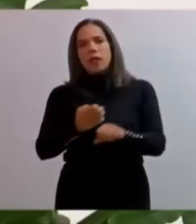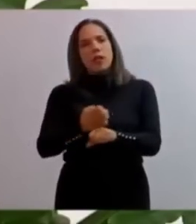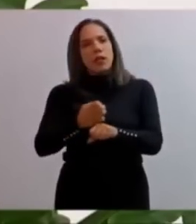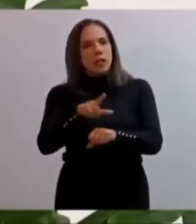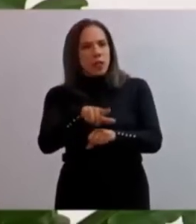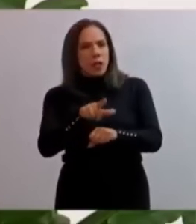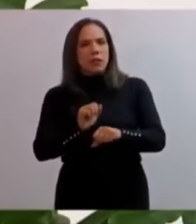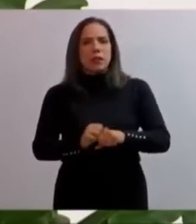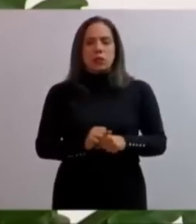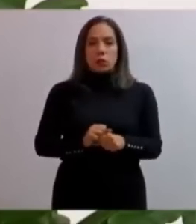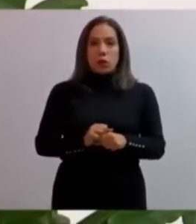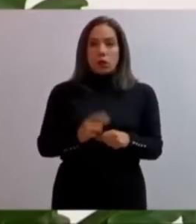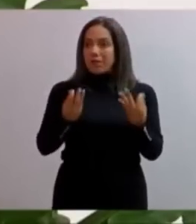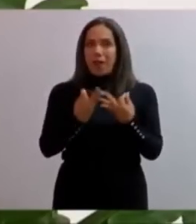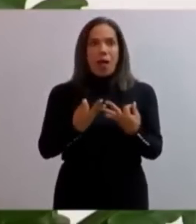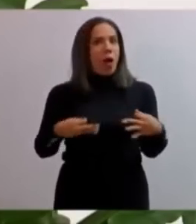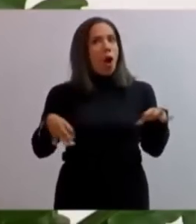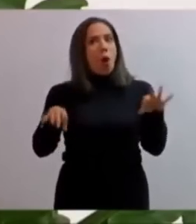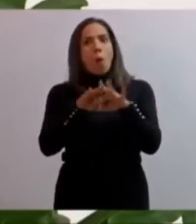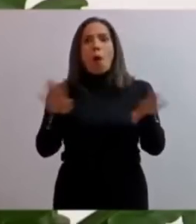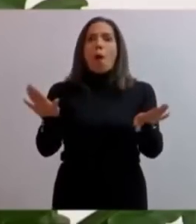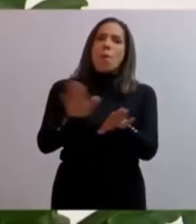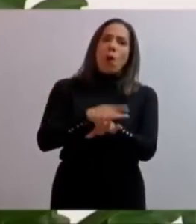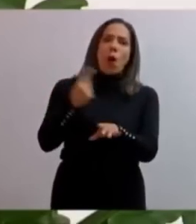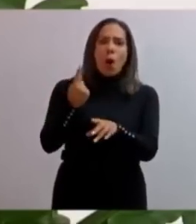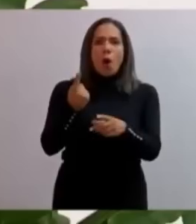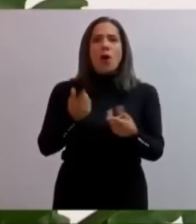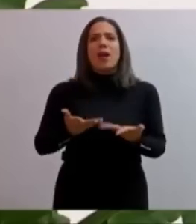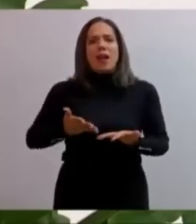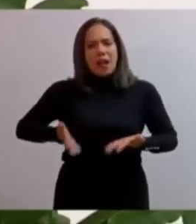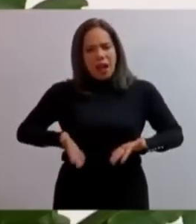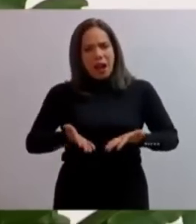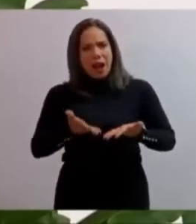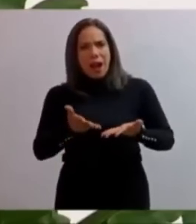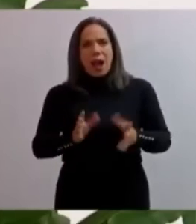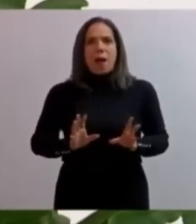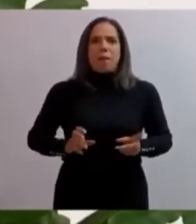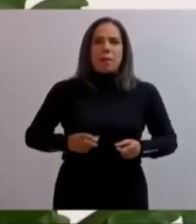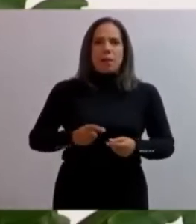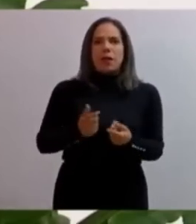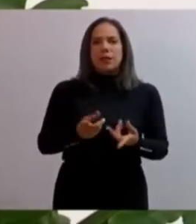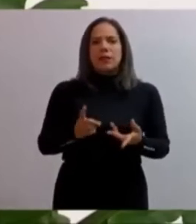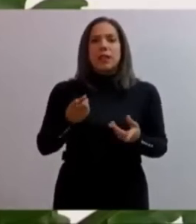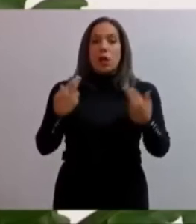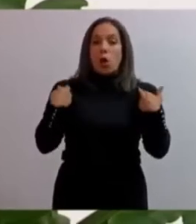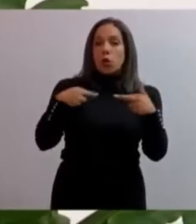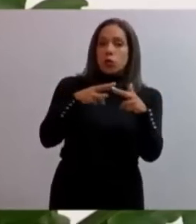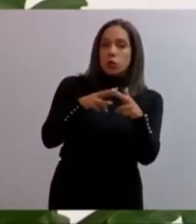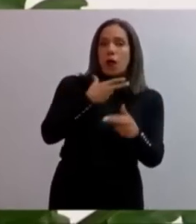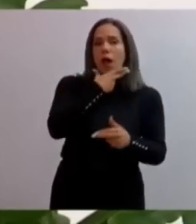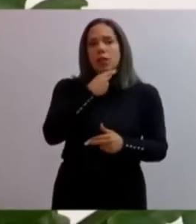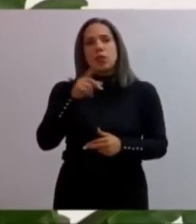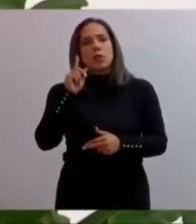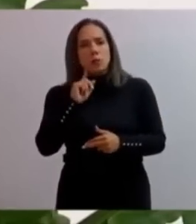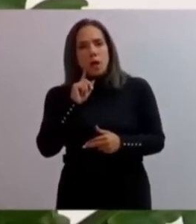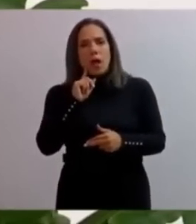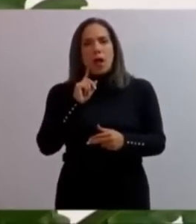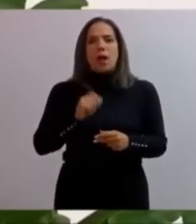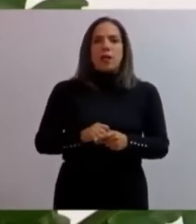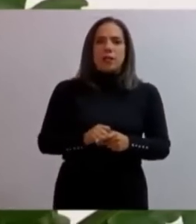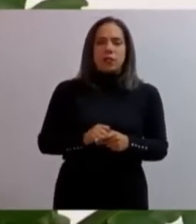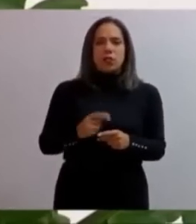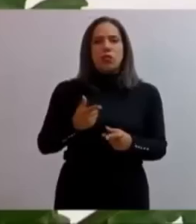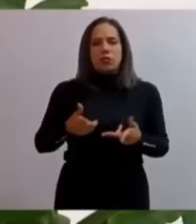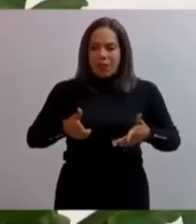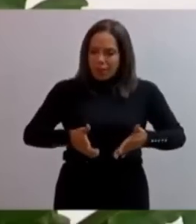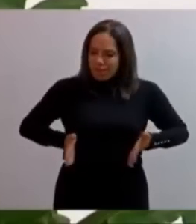el planteamiento curricular de la nueva escuela mexicana y que ha contribuido a que las y los docentes conozcan los elementos centrales del